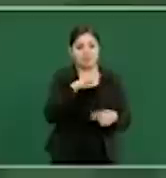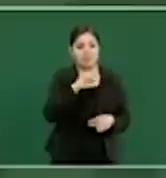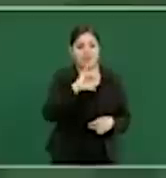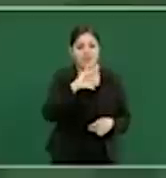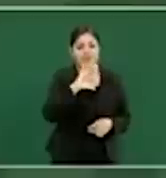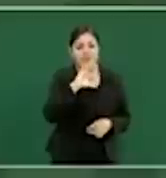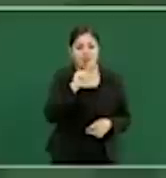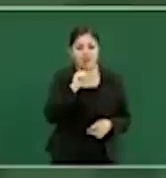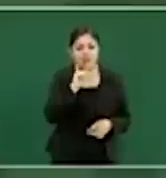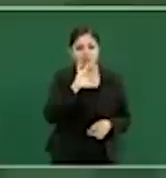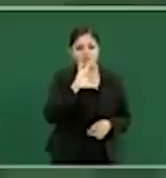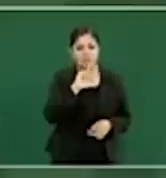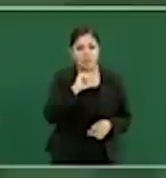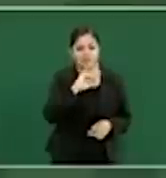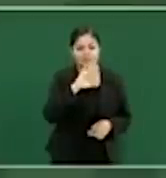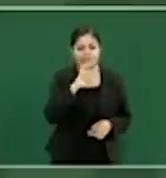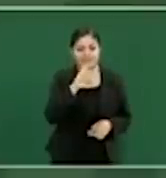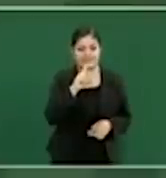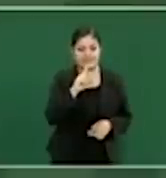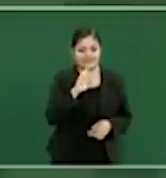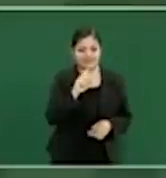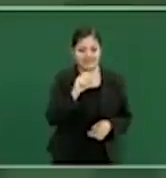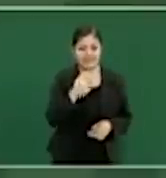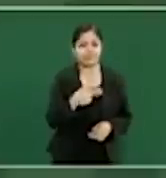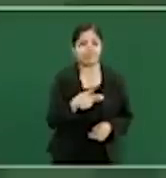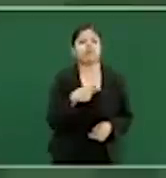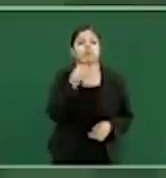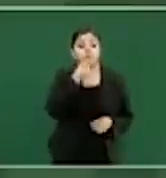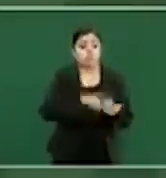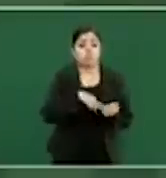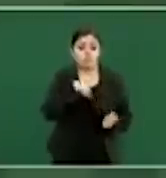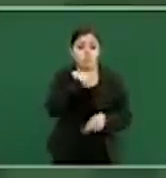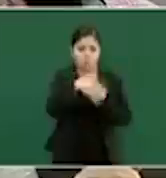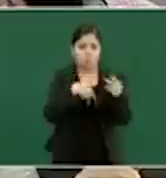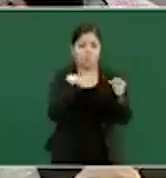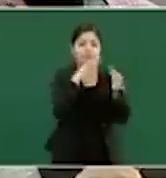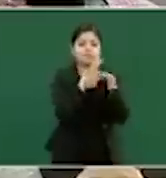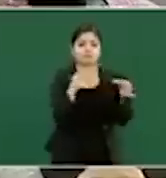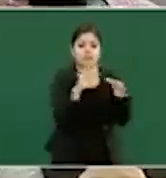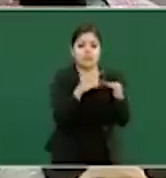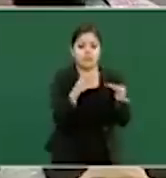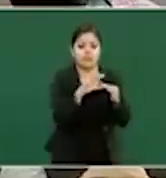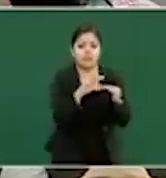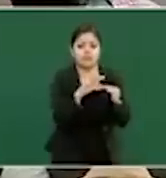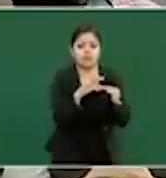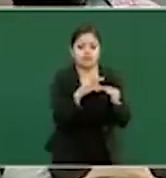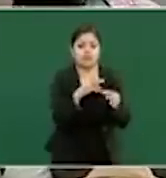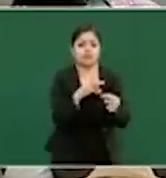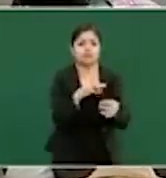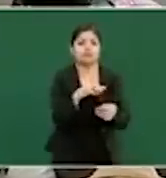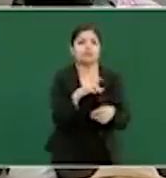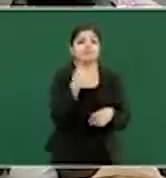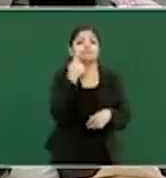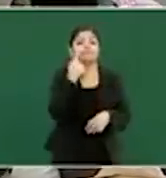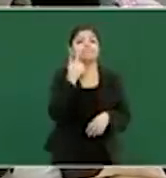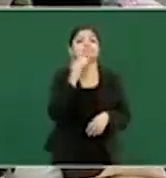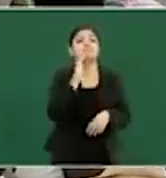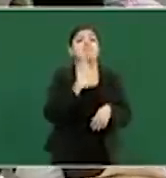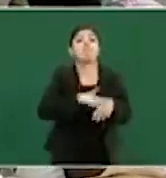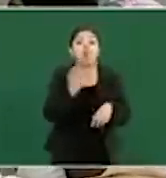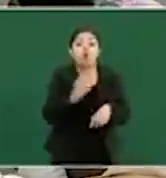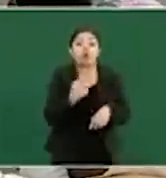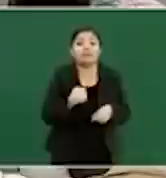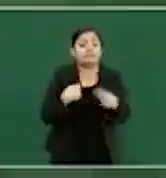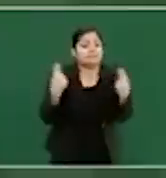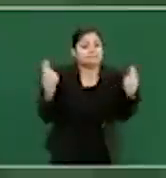¿sí? Viene la señora Bachelet, le voy a explicar el por qué necesitamos del